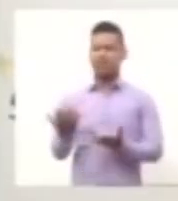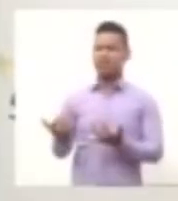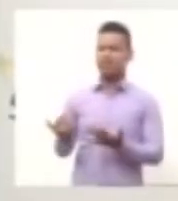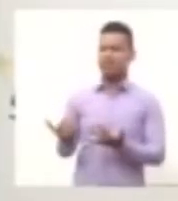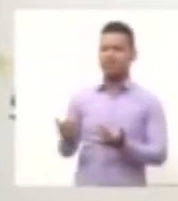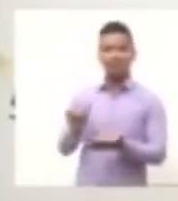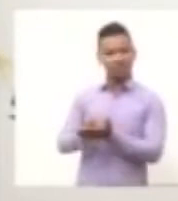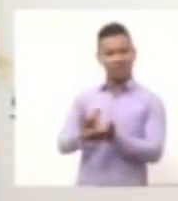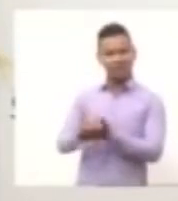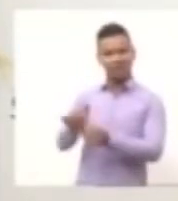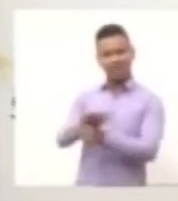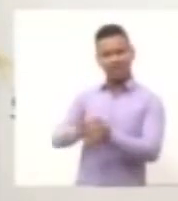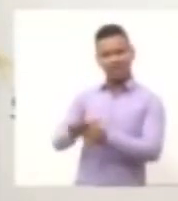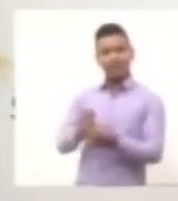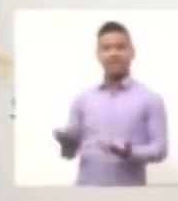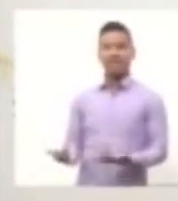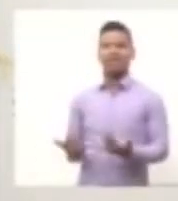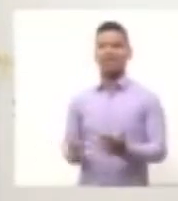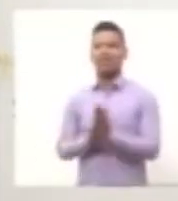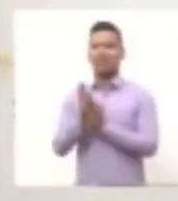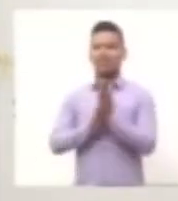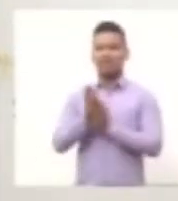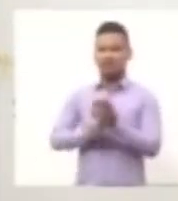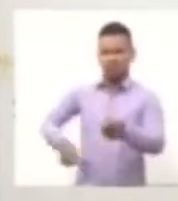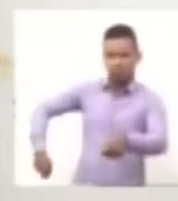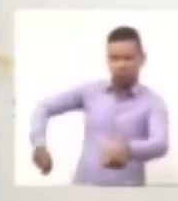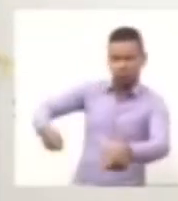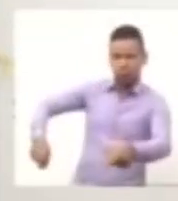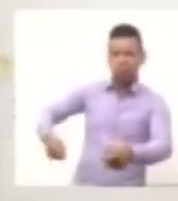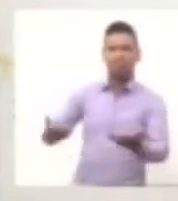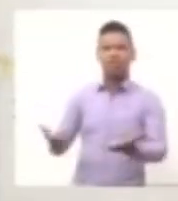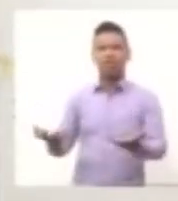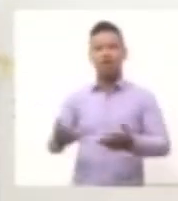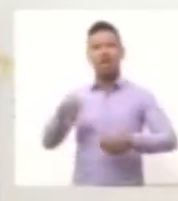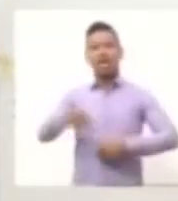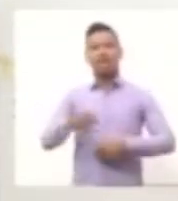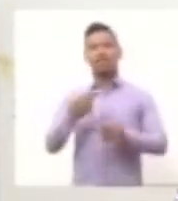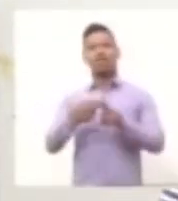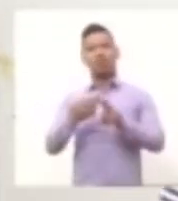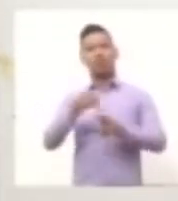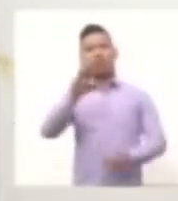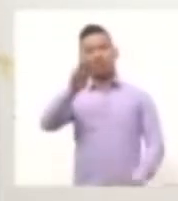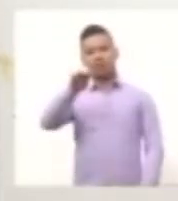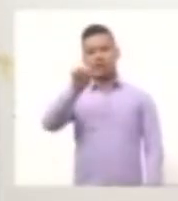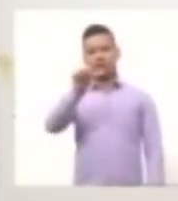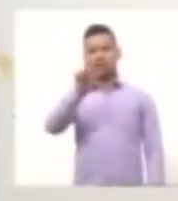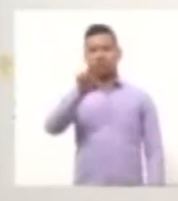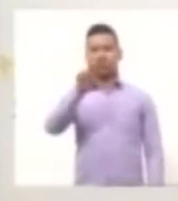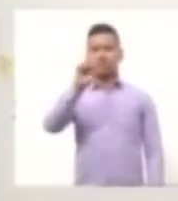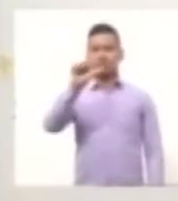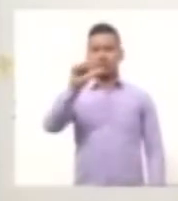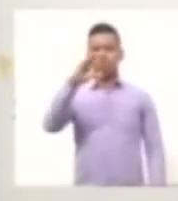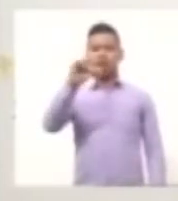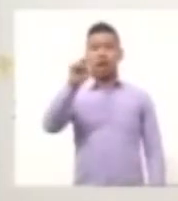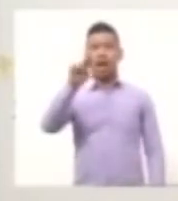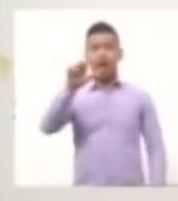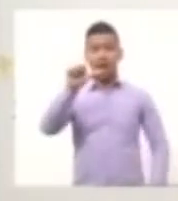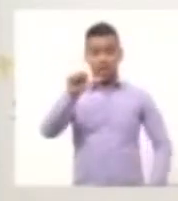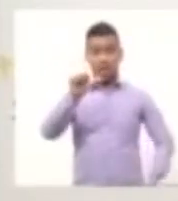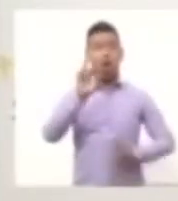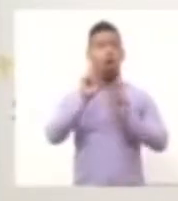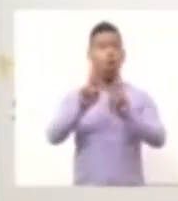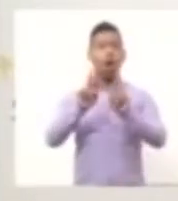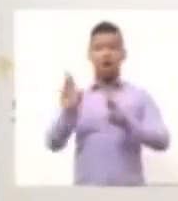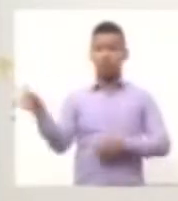ambiente de Buchácara y billar aquí. En el Villares Maracaná, esperamos a toda la fanaticada de Barranquilla, nacional e